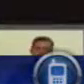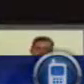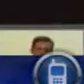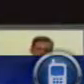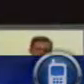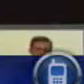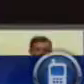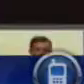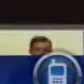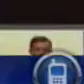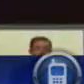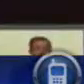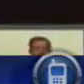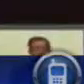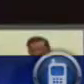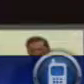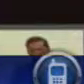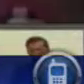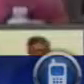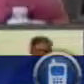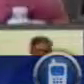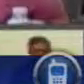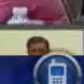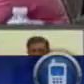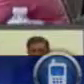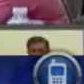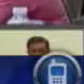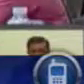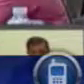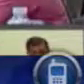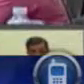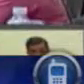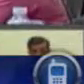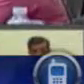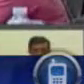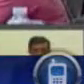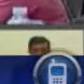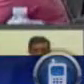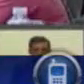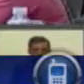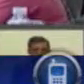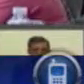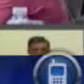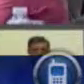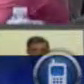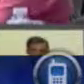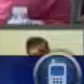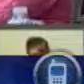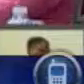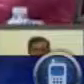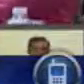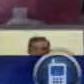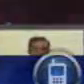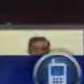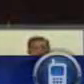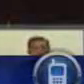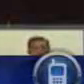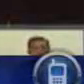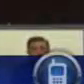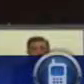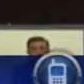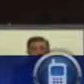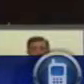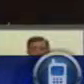las comisiones y que le podría notificar la permanente el miércoles, que es cuando regularmente se reúne, para